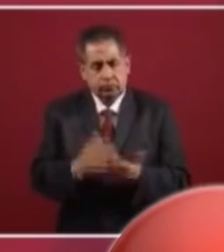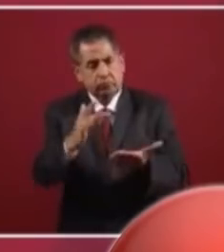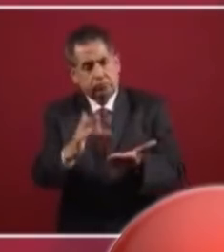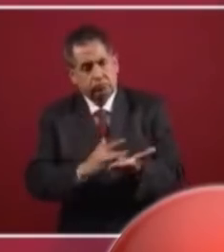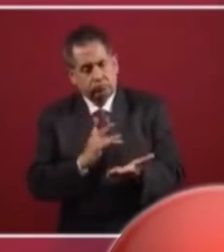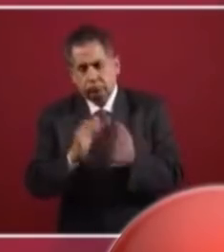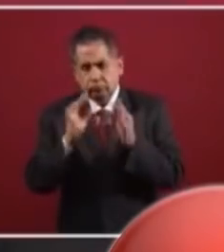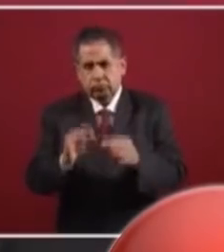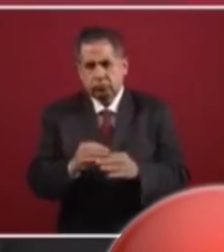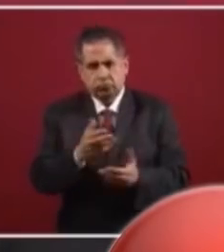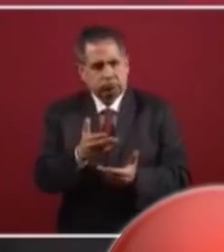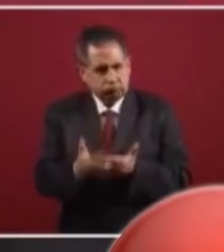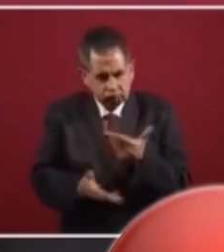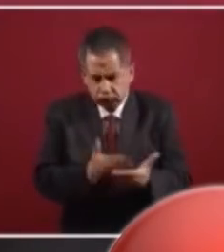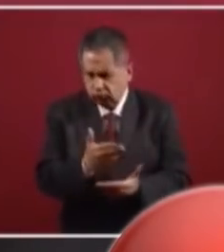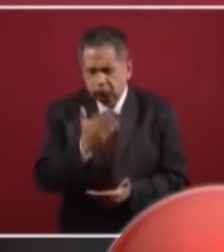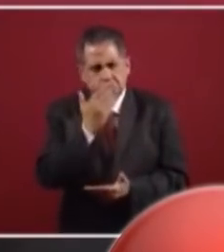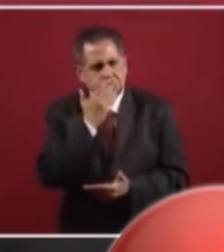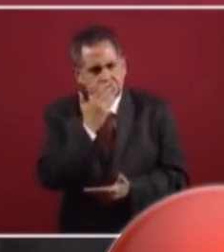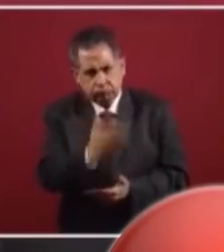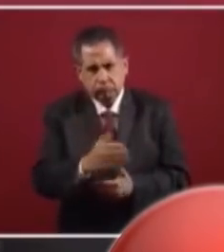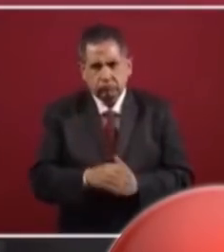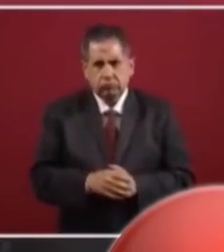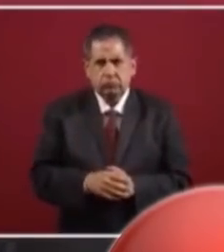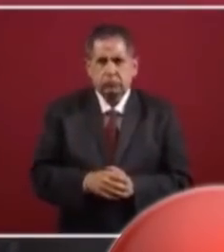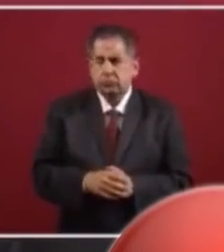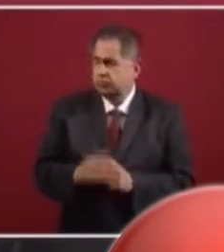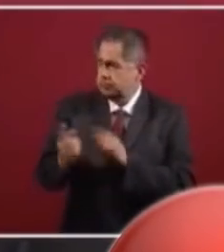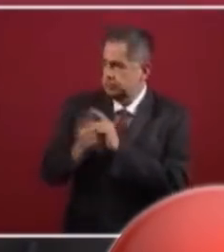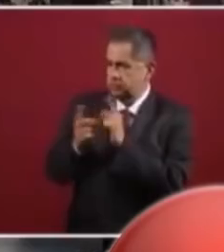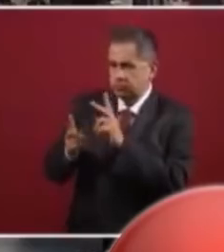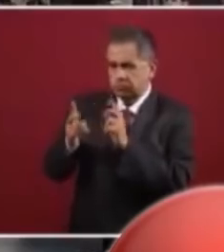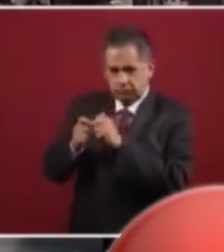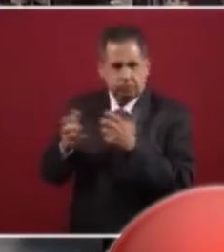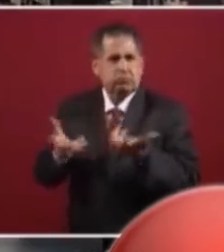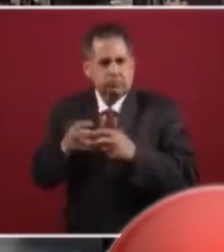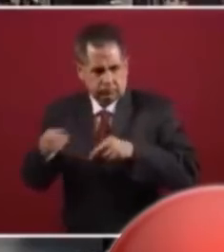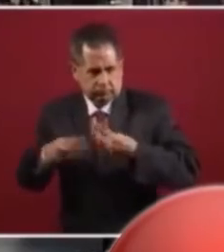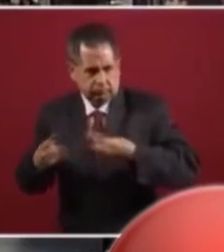tu servicio y vamos a actuar